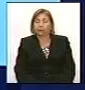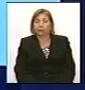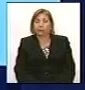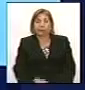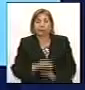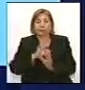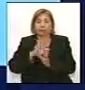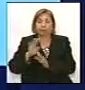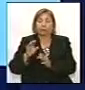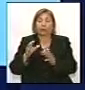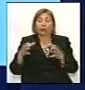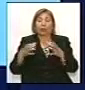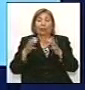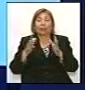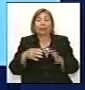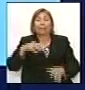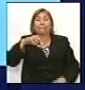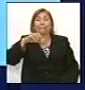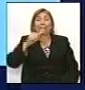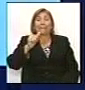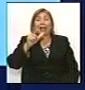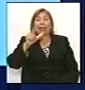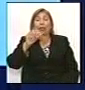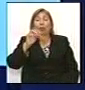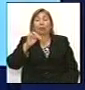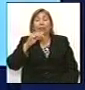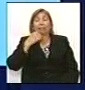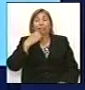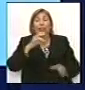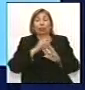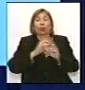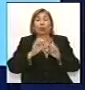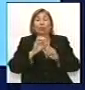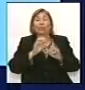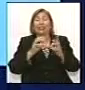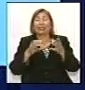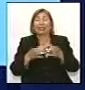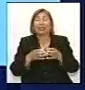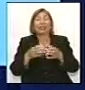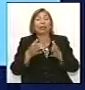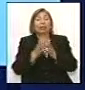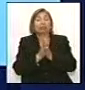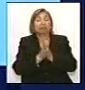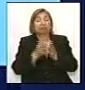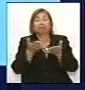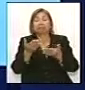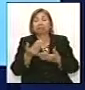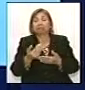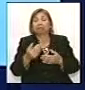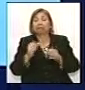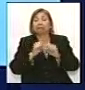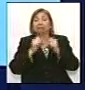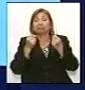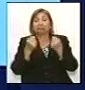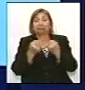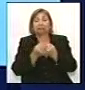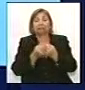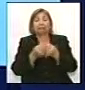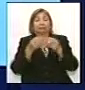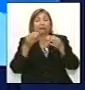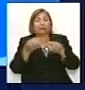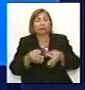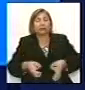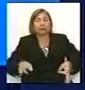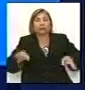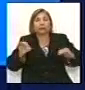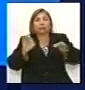Los congresistas Ramiro Palomino y Marco Arana de la Comisión de Cultura del Congreso solicitaron realizar una sesión del Pleno enfocada en la